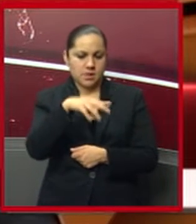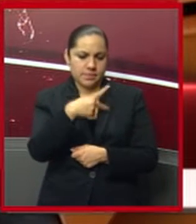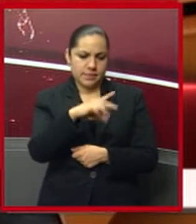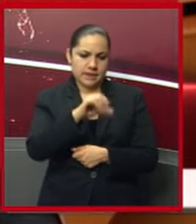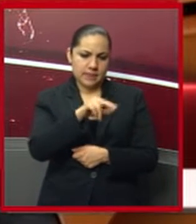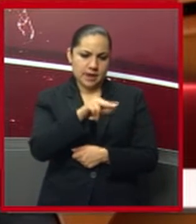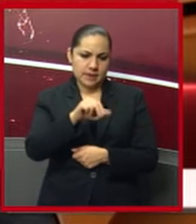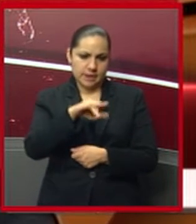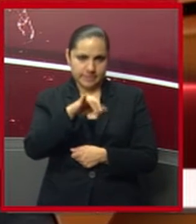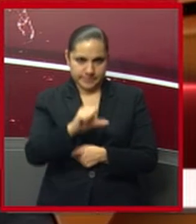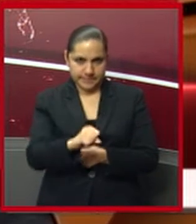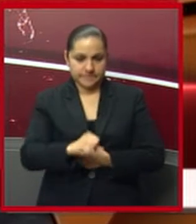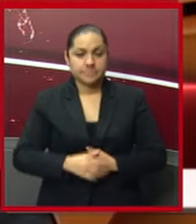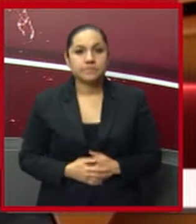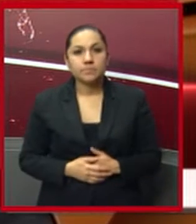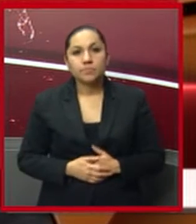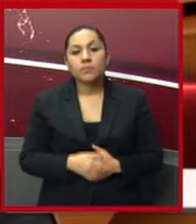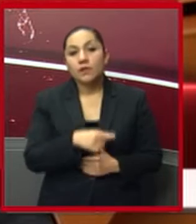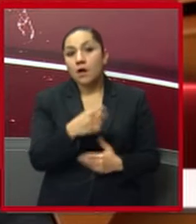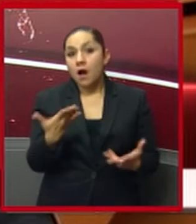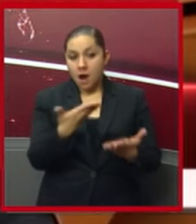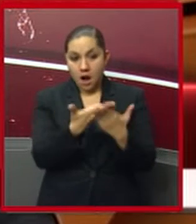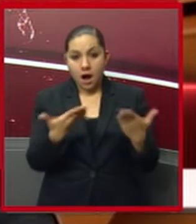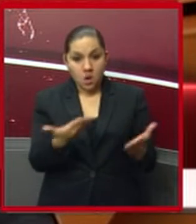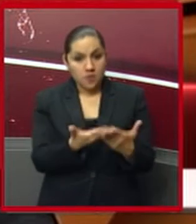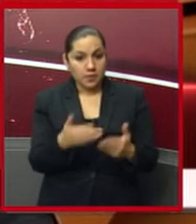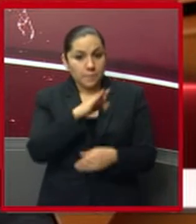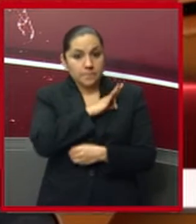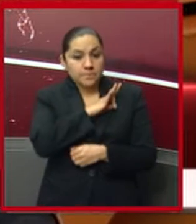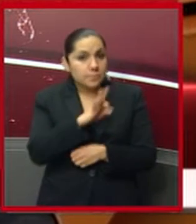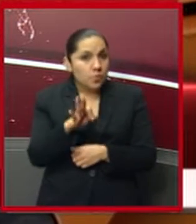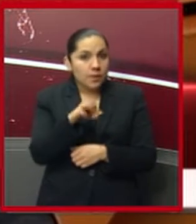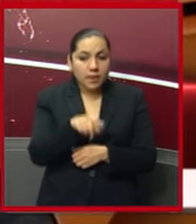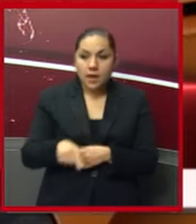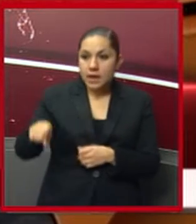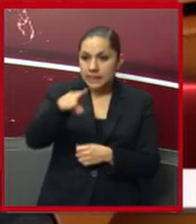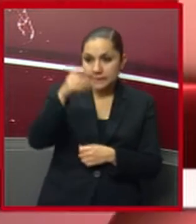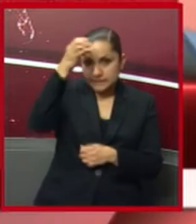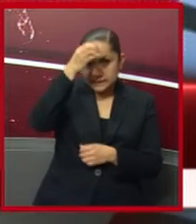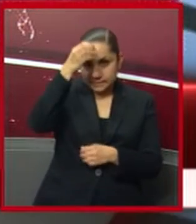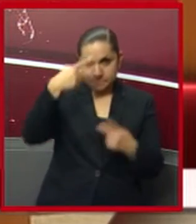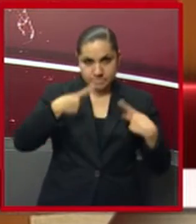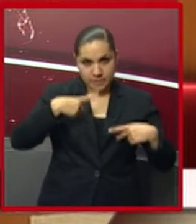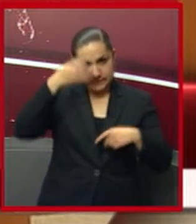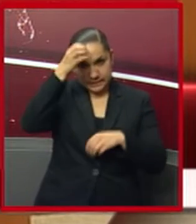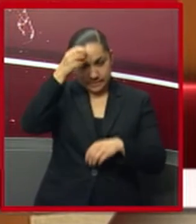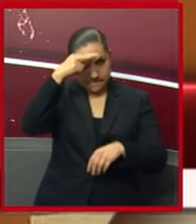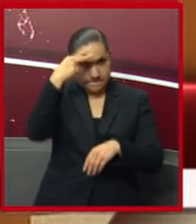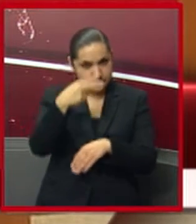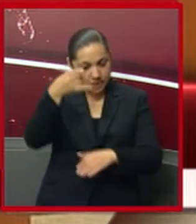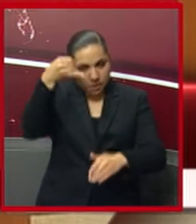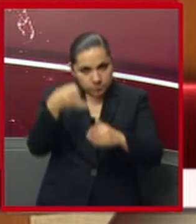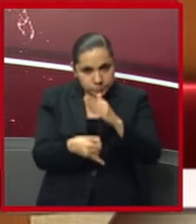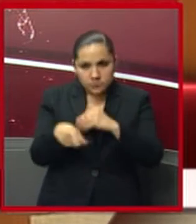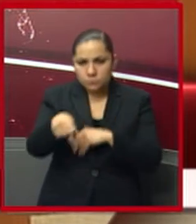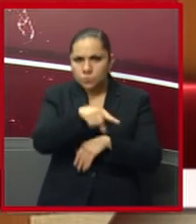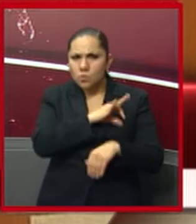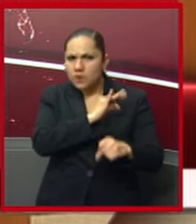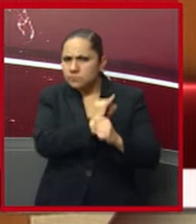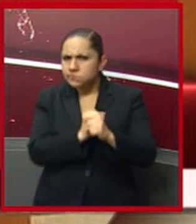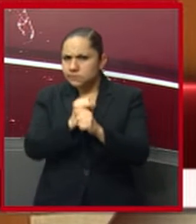todo, estamos abriendo la puerta a nuestros científicos mexicanos. Se hace